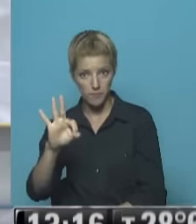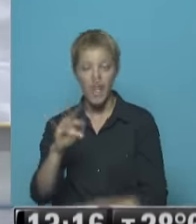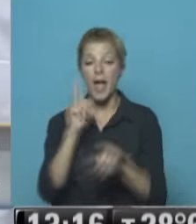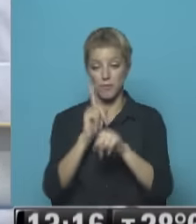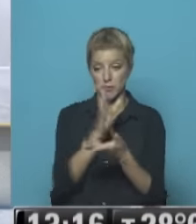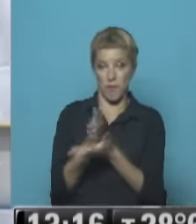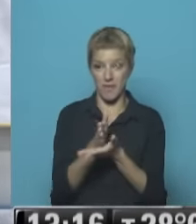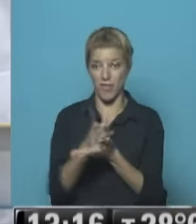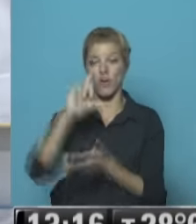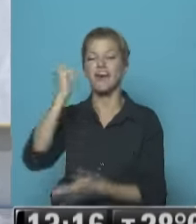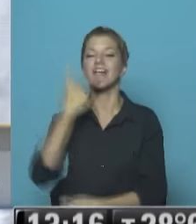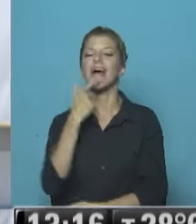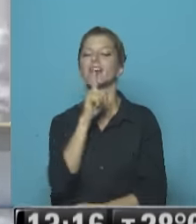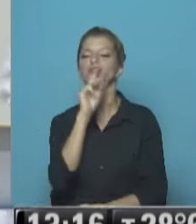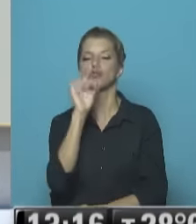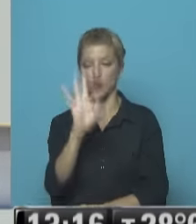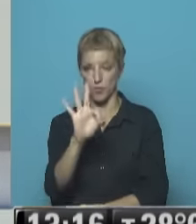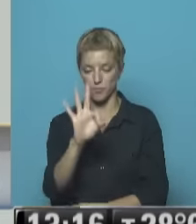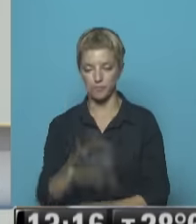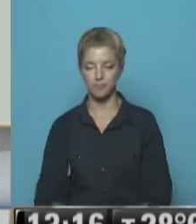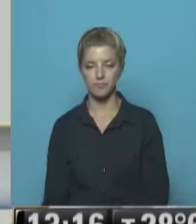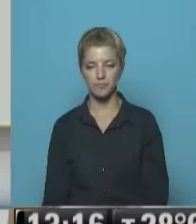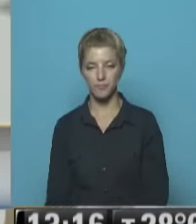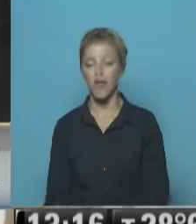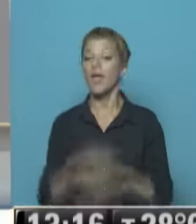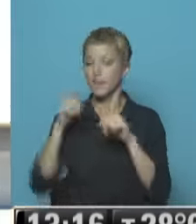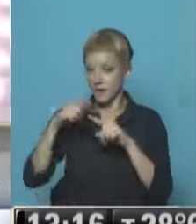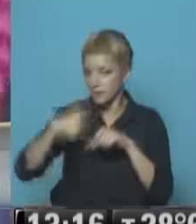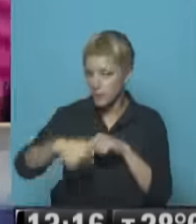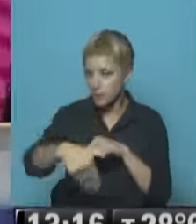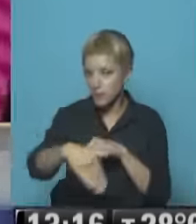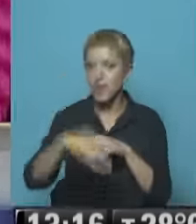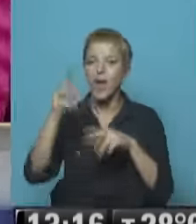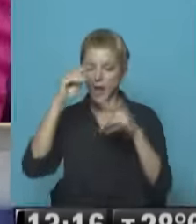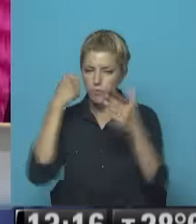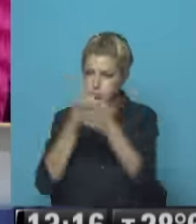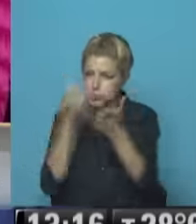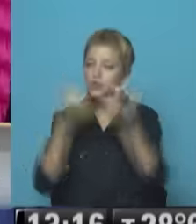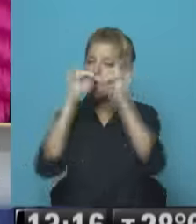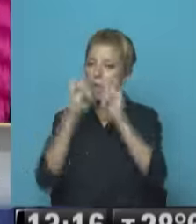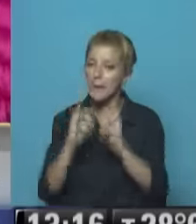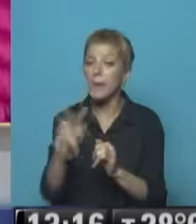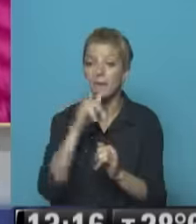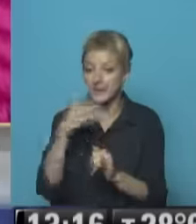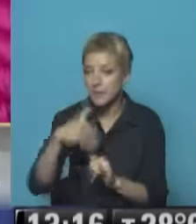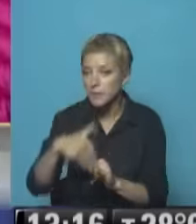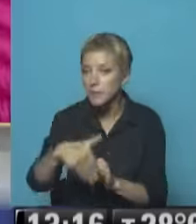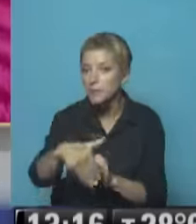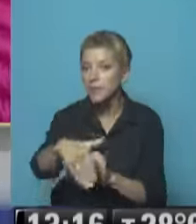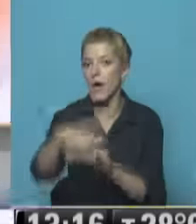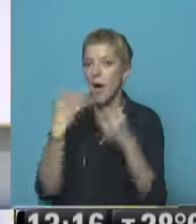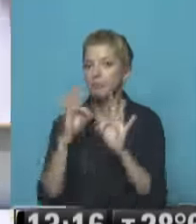Castro. A partir de entonces, el fatigoso camino de la paz en Colombia parece cada vez menos